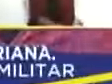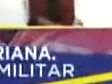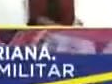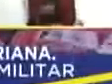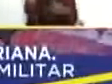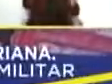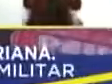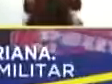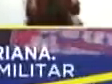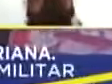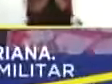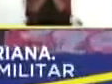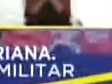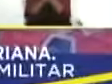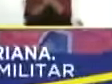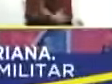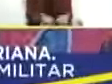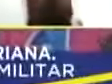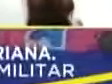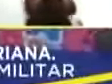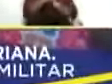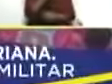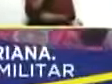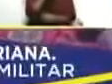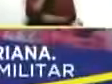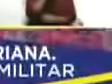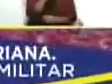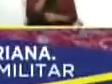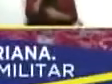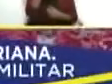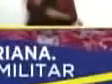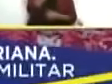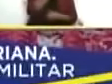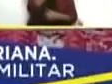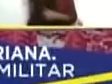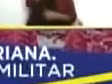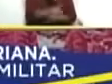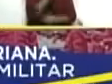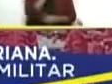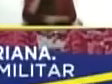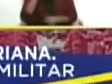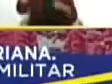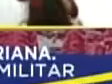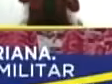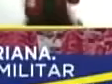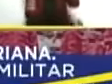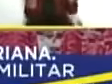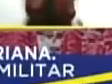Ya un amigo mío me había contado que existía un Chávez, que existía un Arias